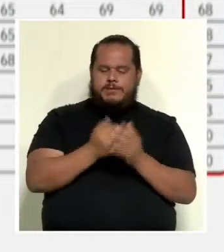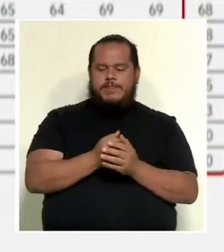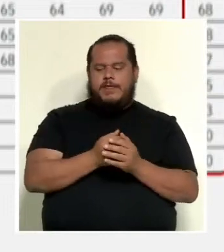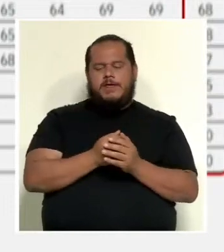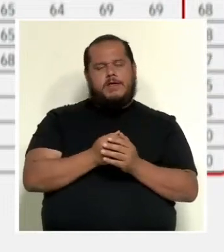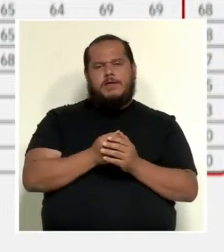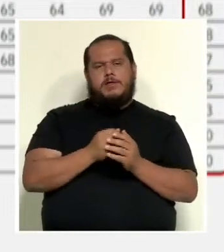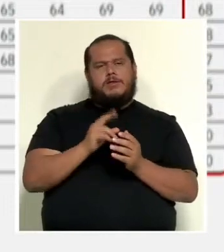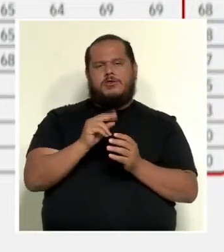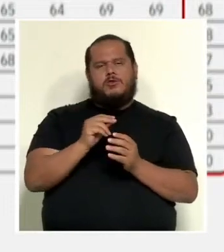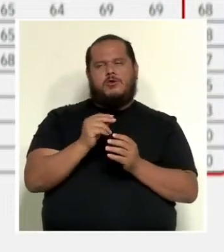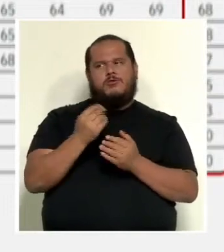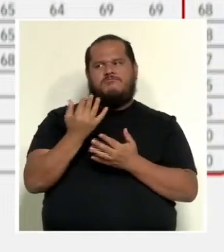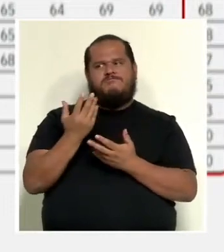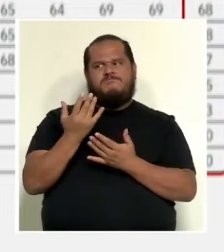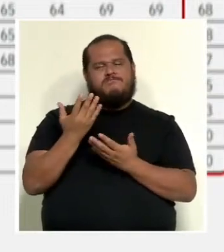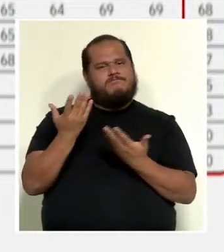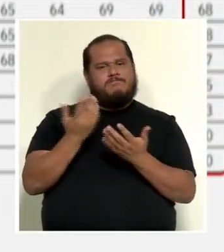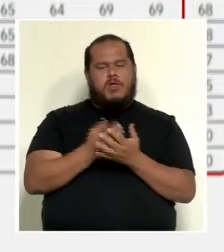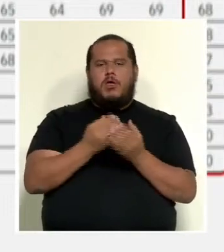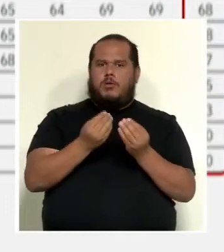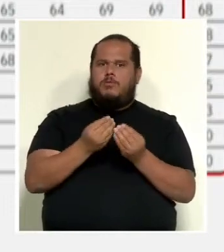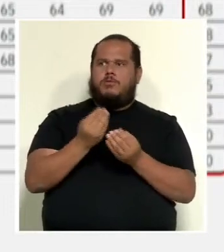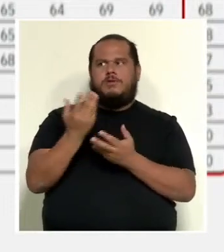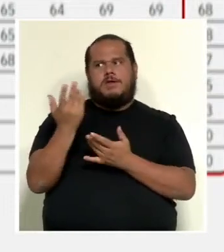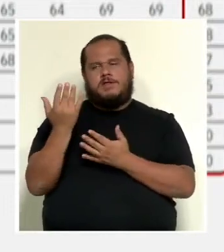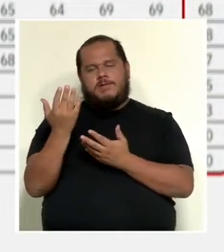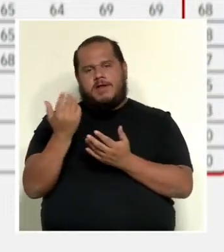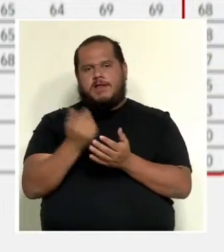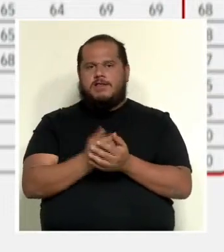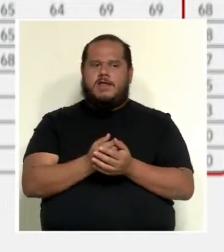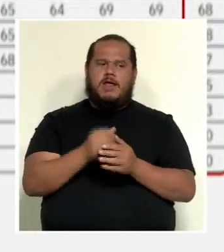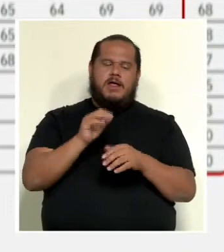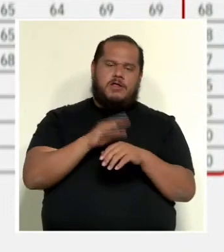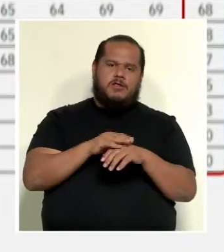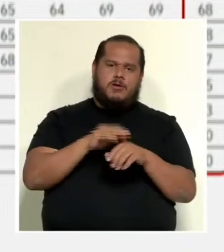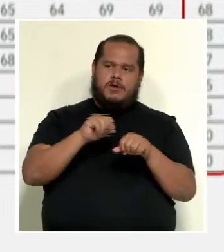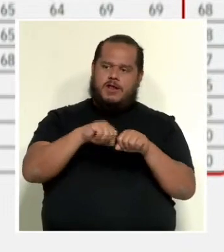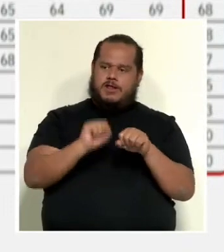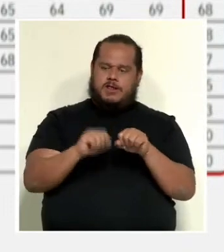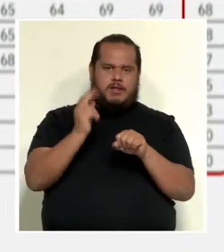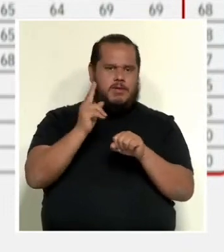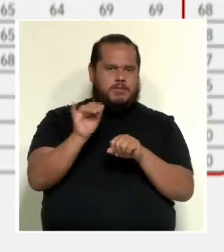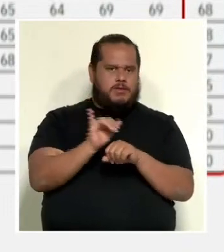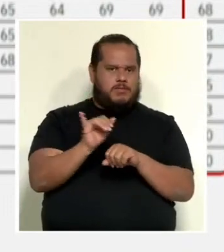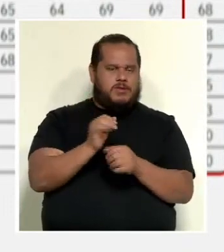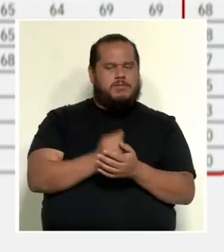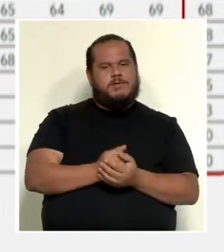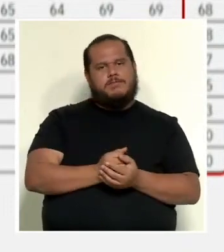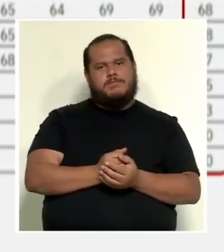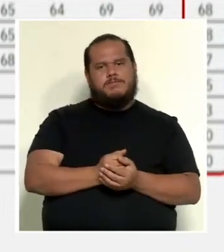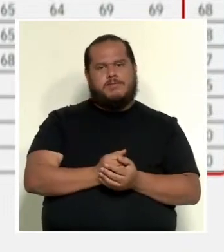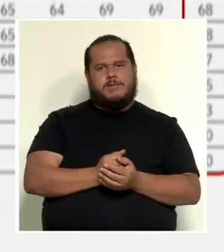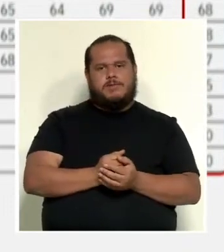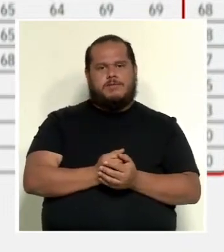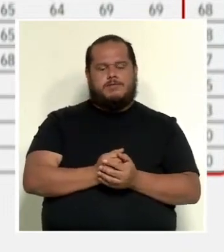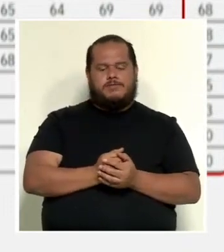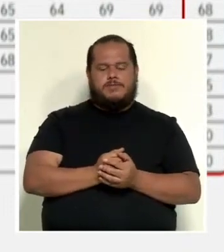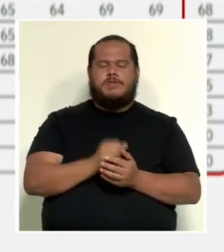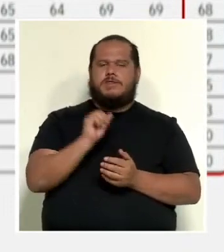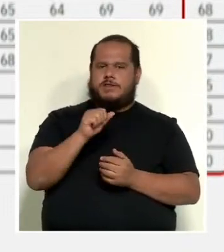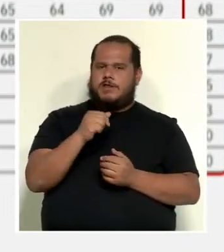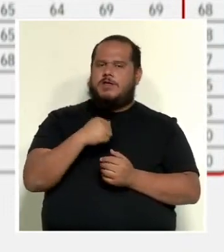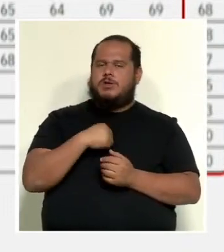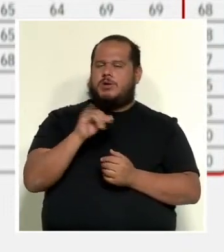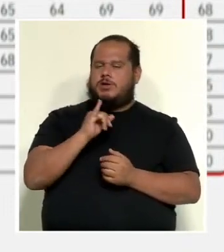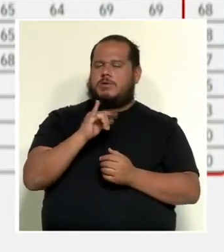no nos augura, digamos, mucha esperanza respecto del sistema mismo también. Sí, también